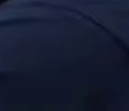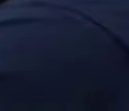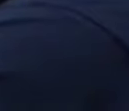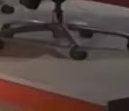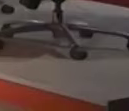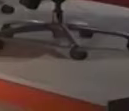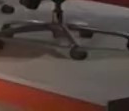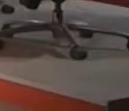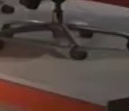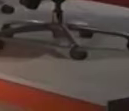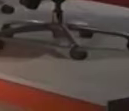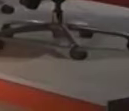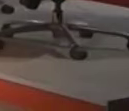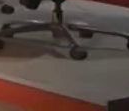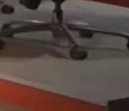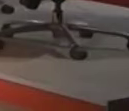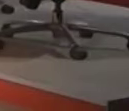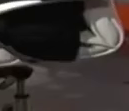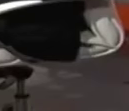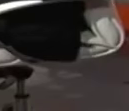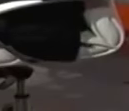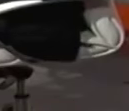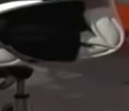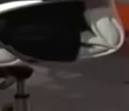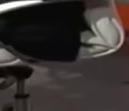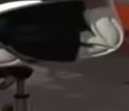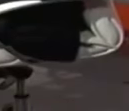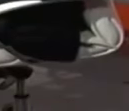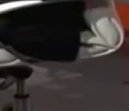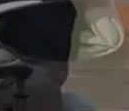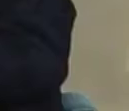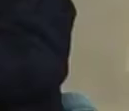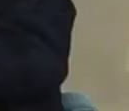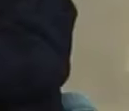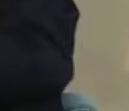con la participación de reconocidos artistas y personalidades